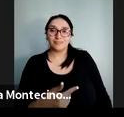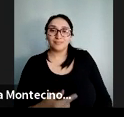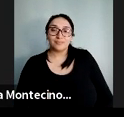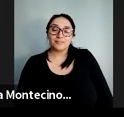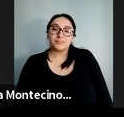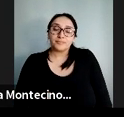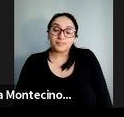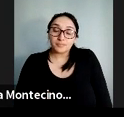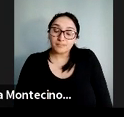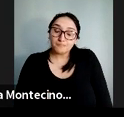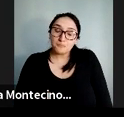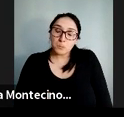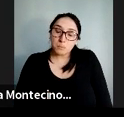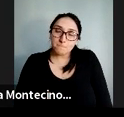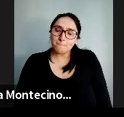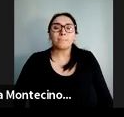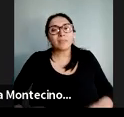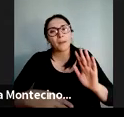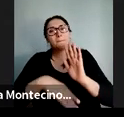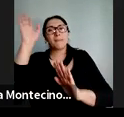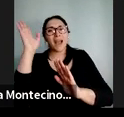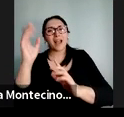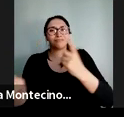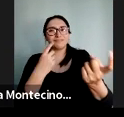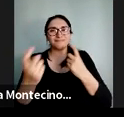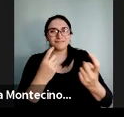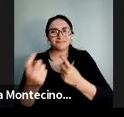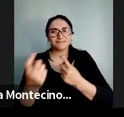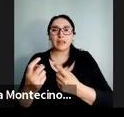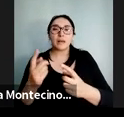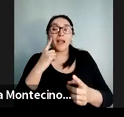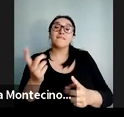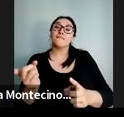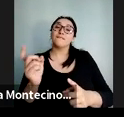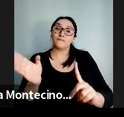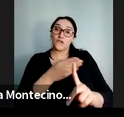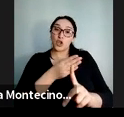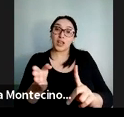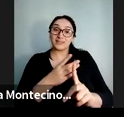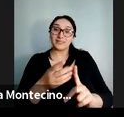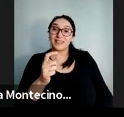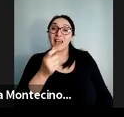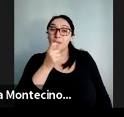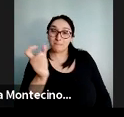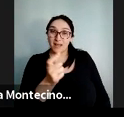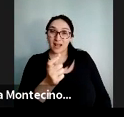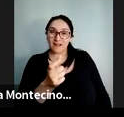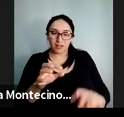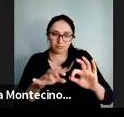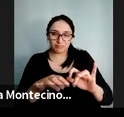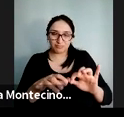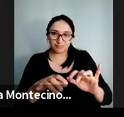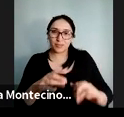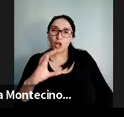Dentro de los ataques más reportados encontramos la violencia verbal, es decir, a través de posteos, ¿cierto? Y de